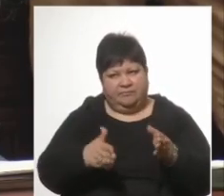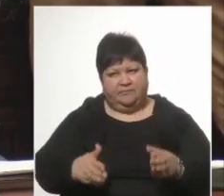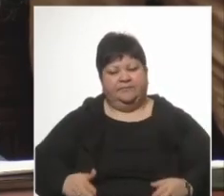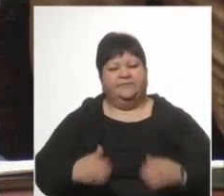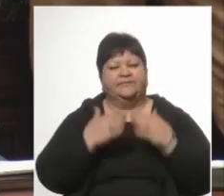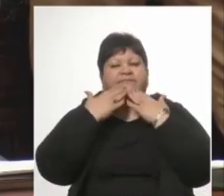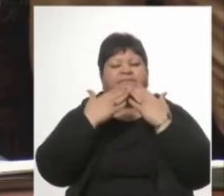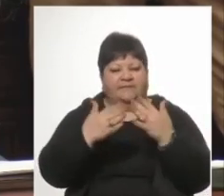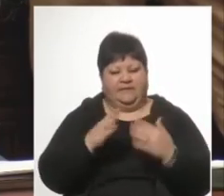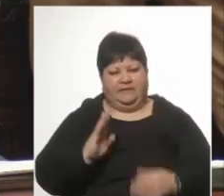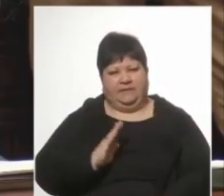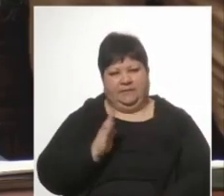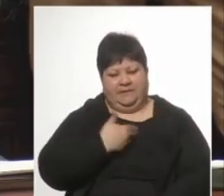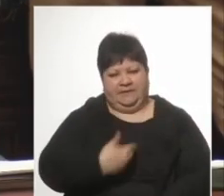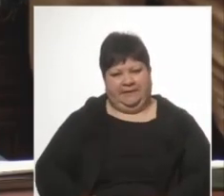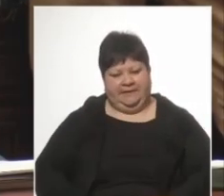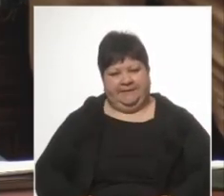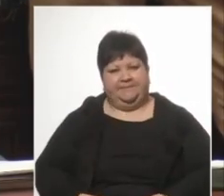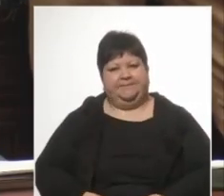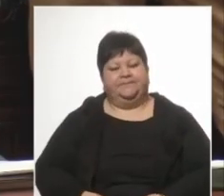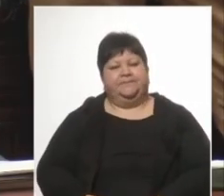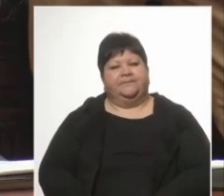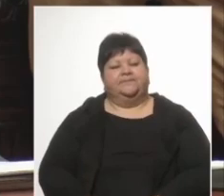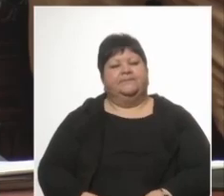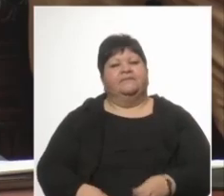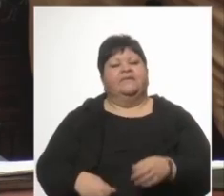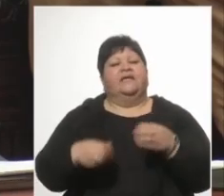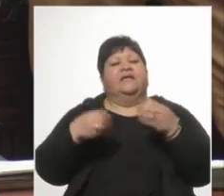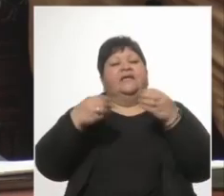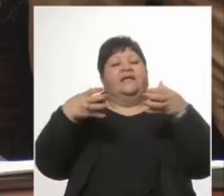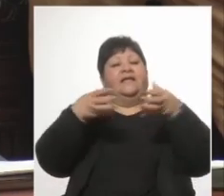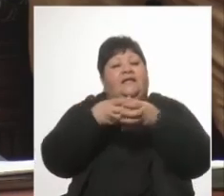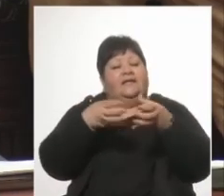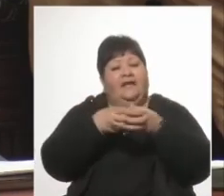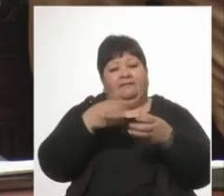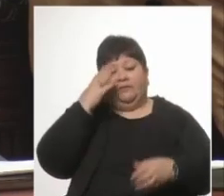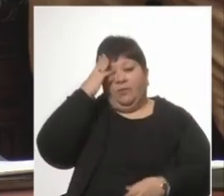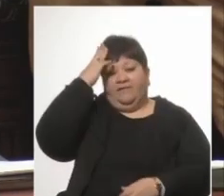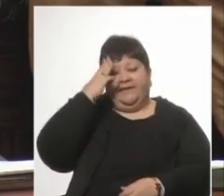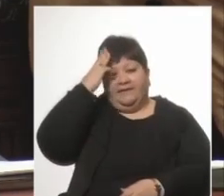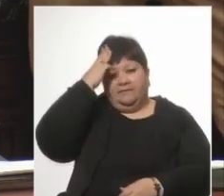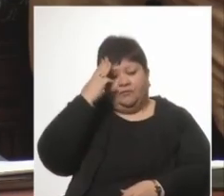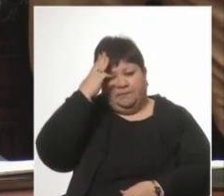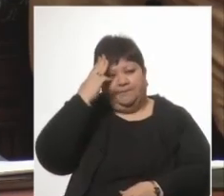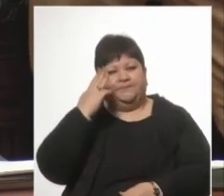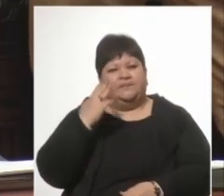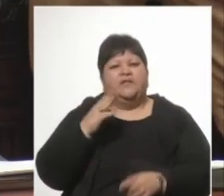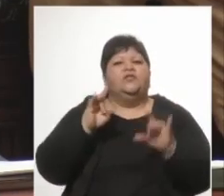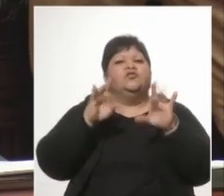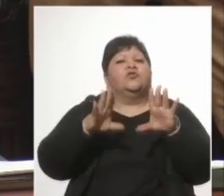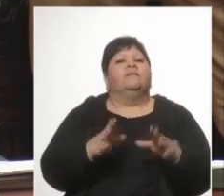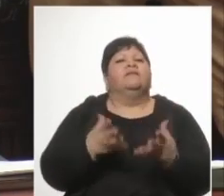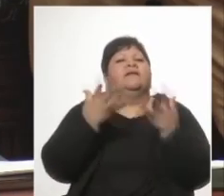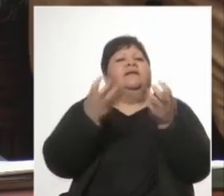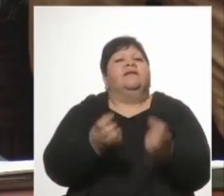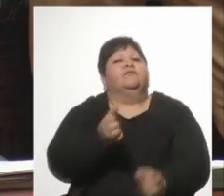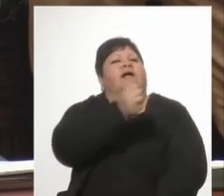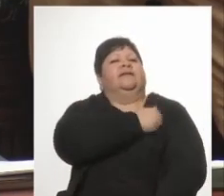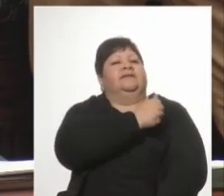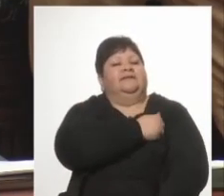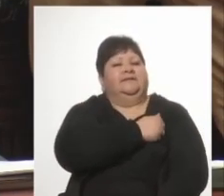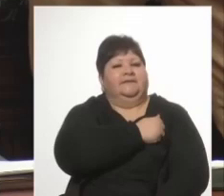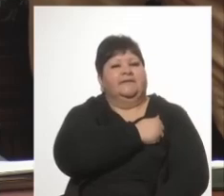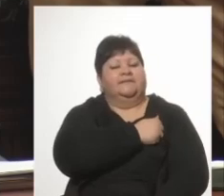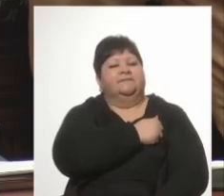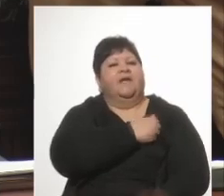Gracias, señor presidente. En Cabildo Abierto solo pretendemos ser artiguistas, generar